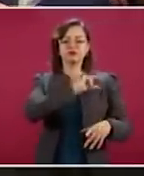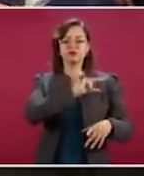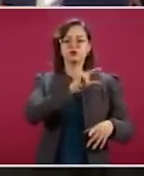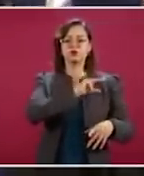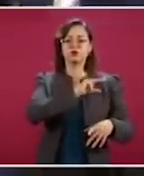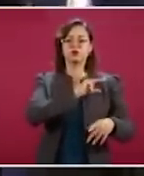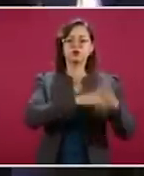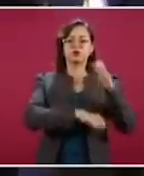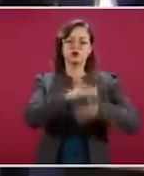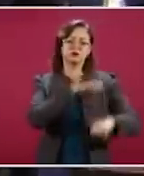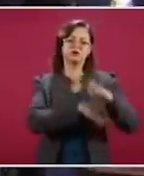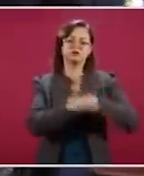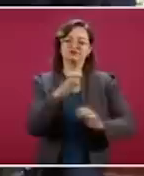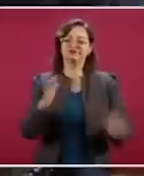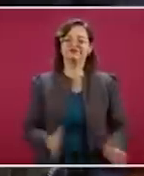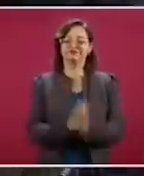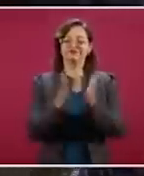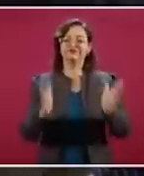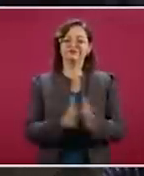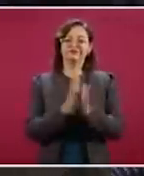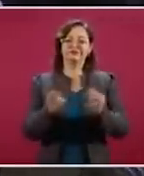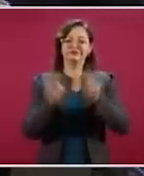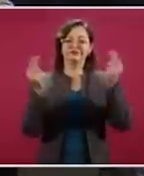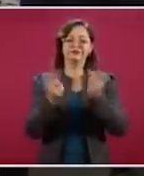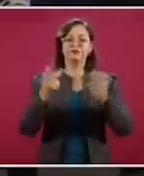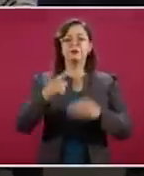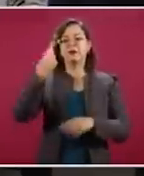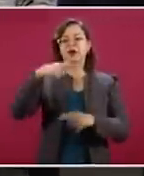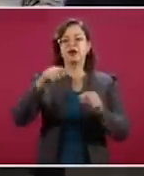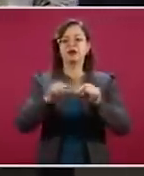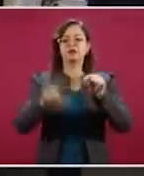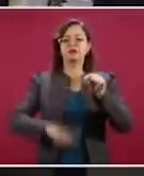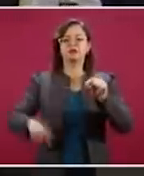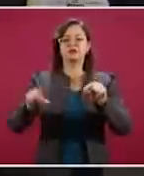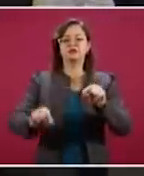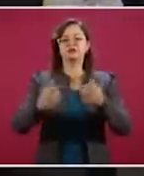en el crecimiento económico del país.